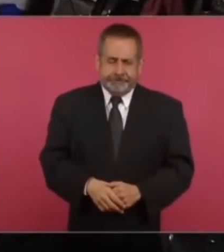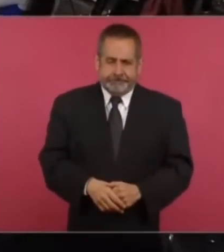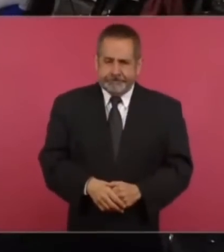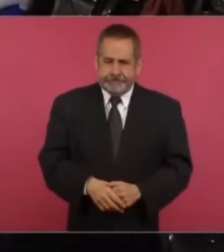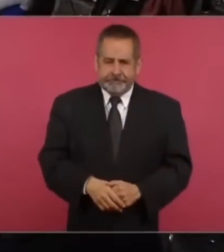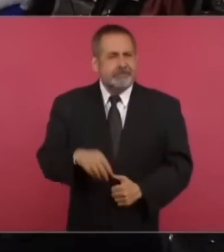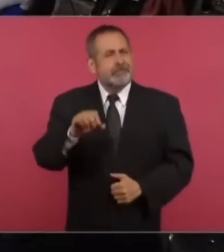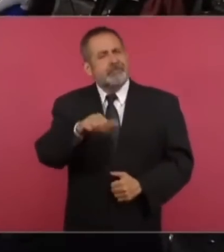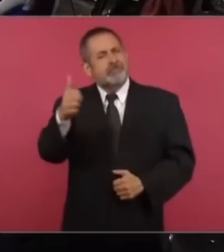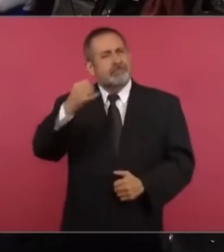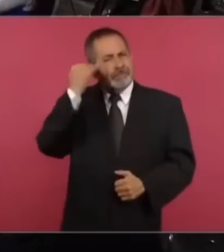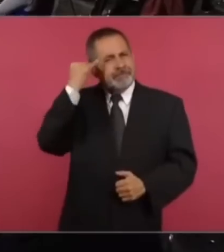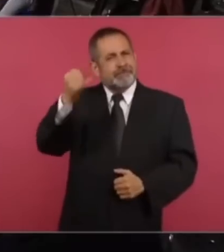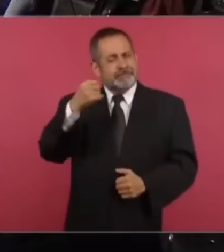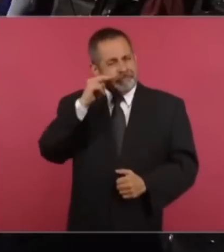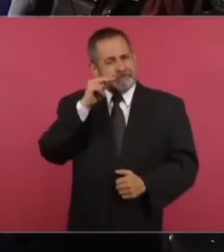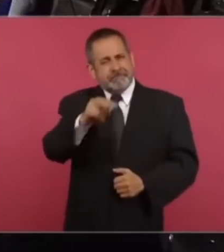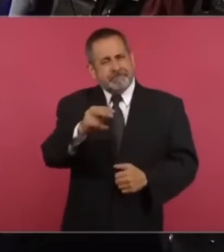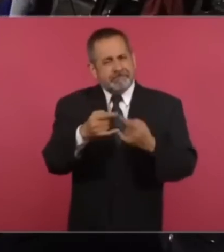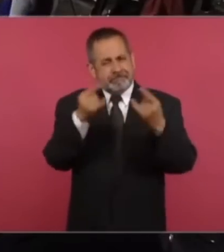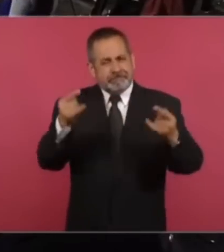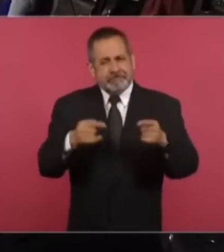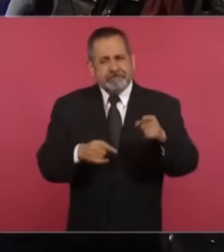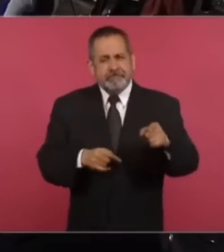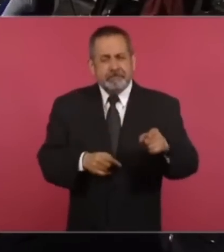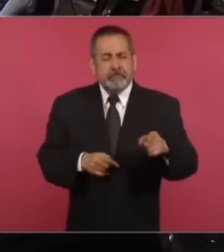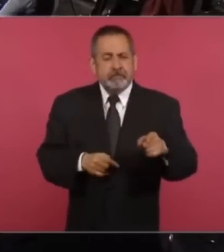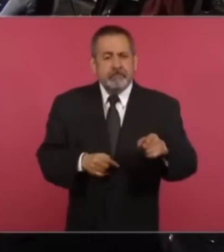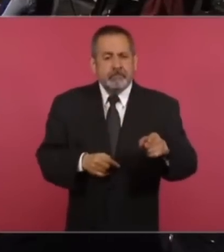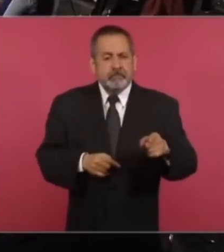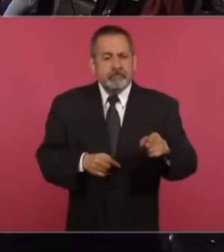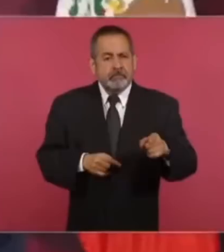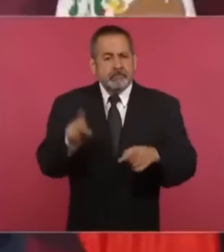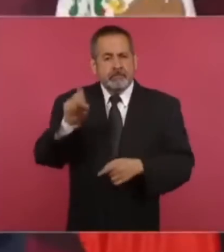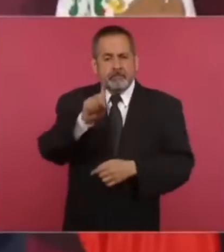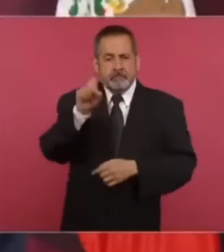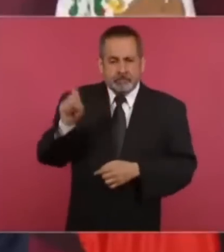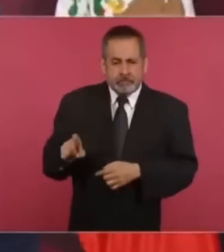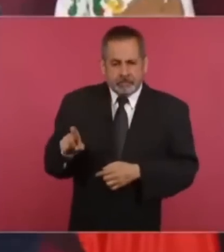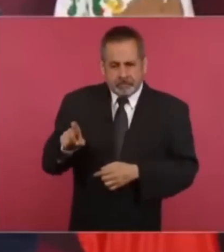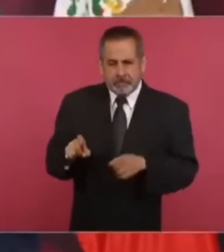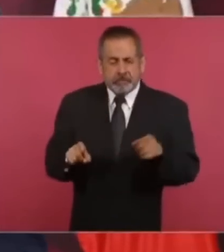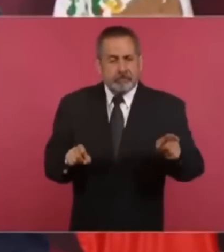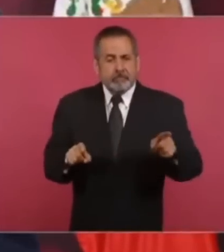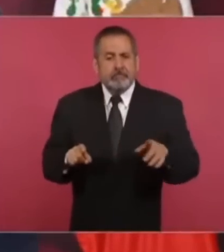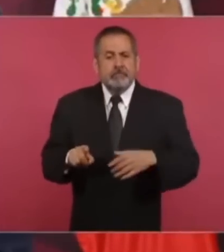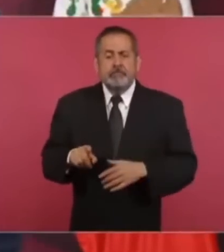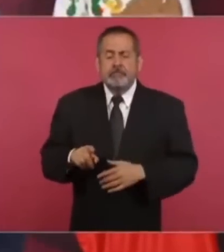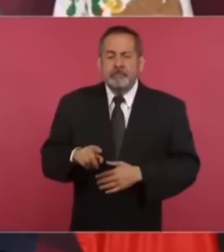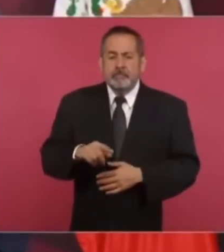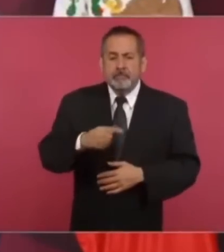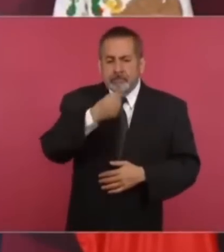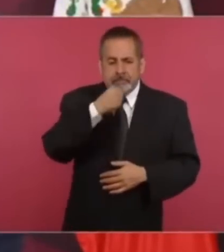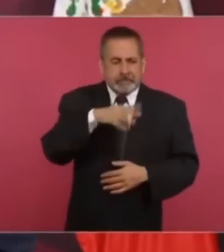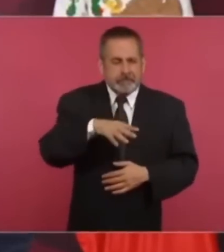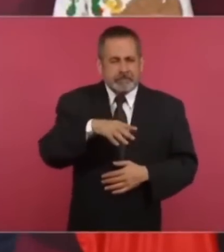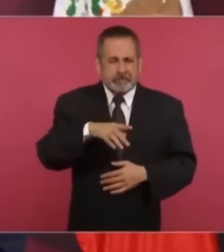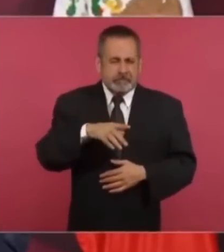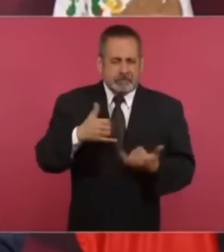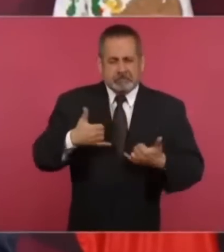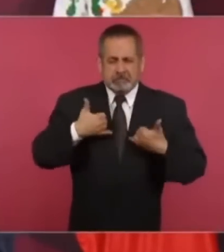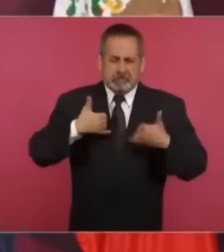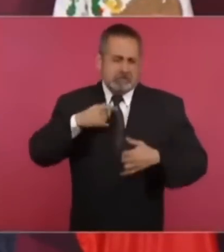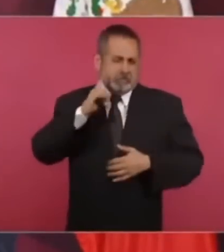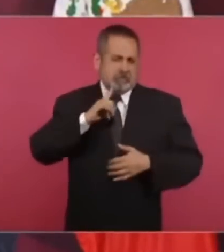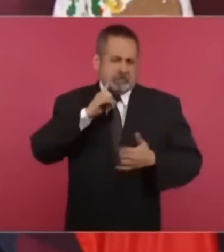Otro caso que vi de Texas, donde unas niñas ya